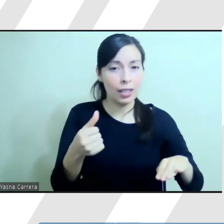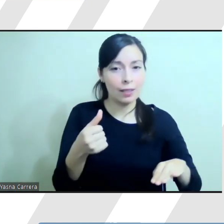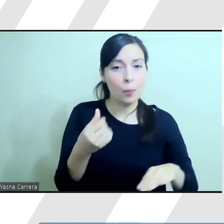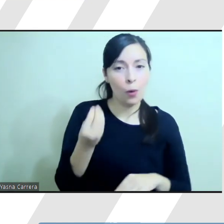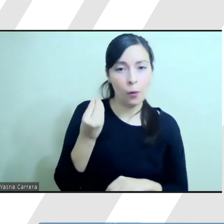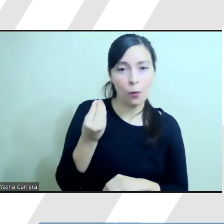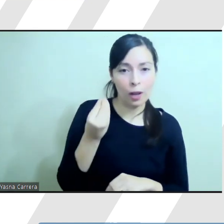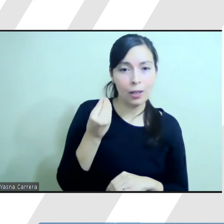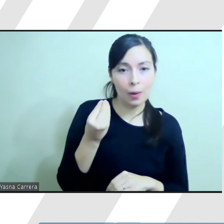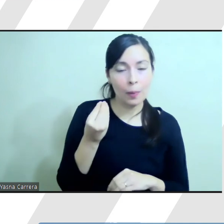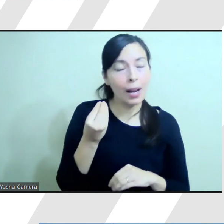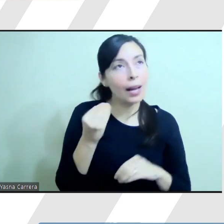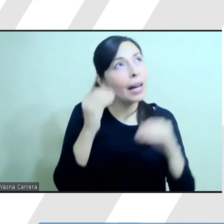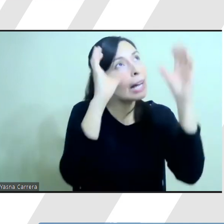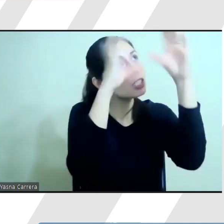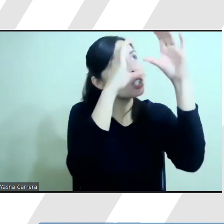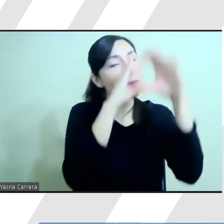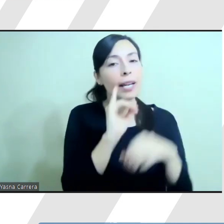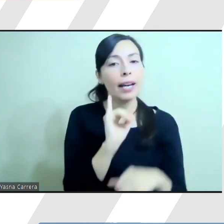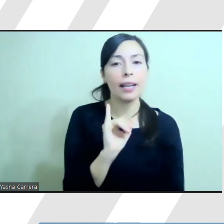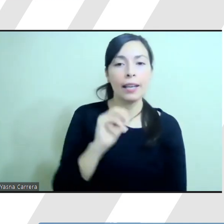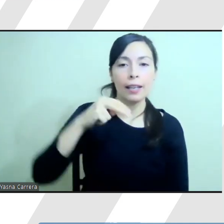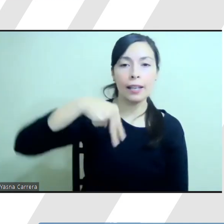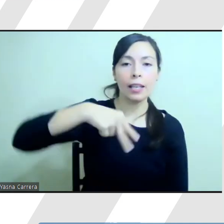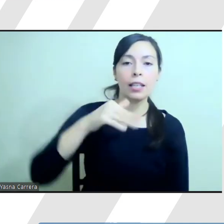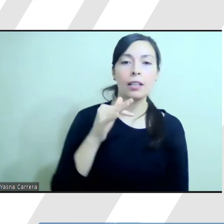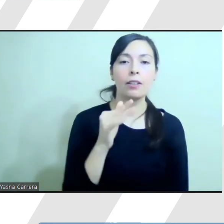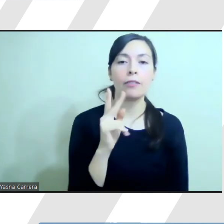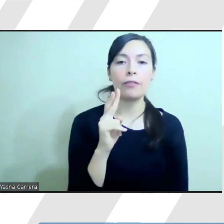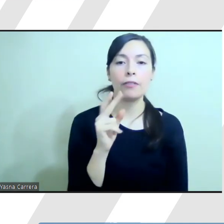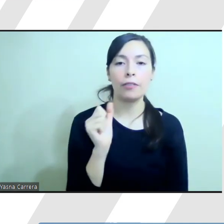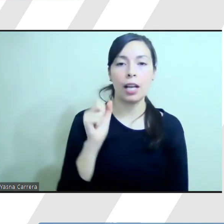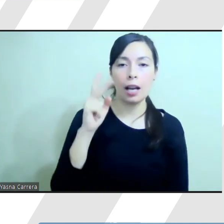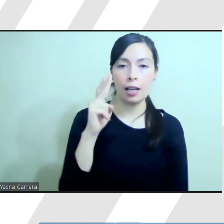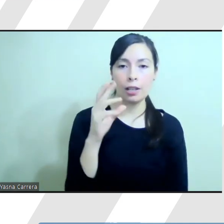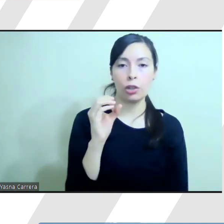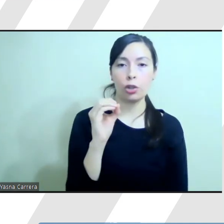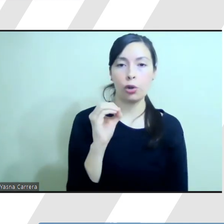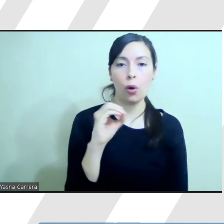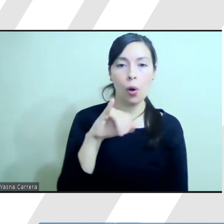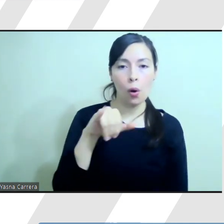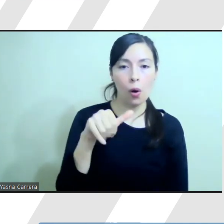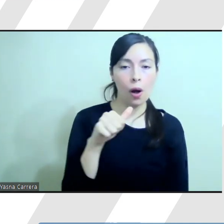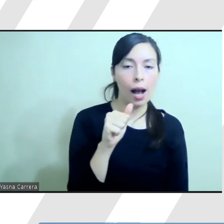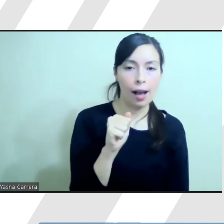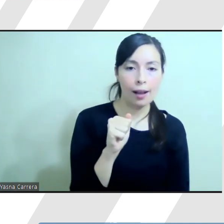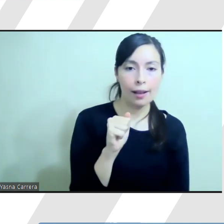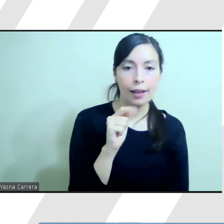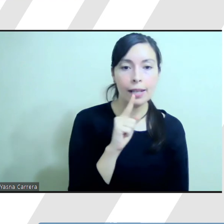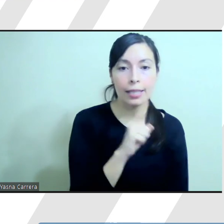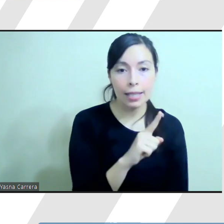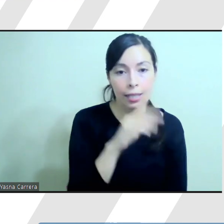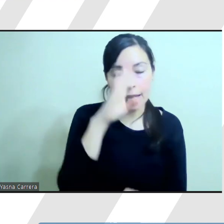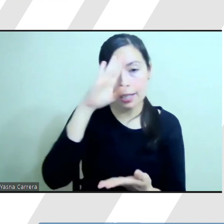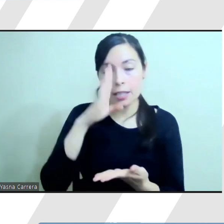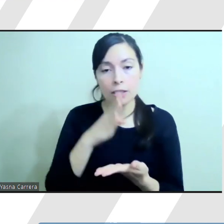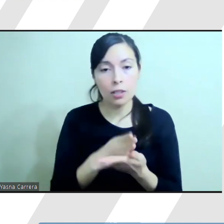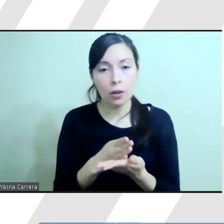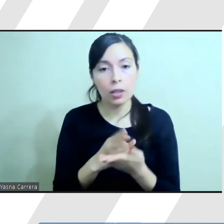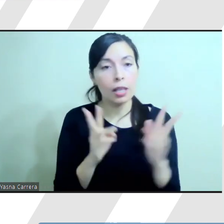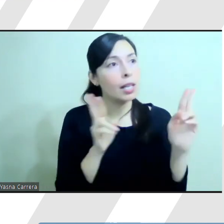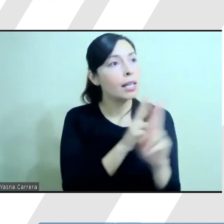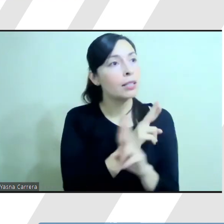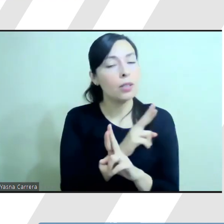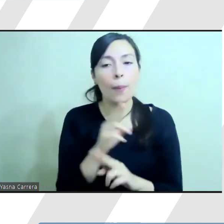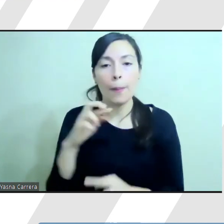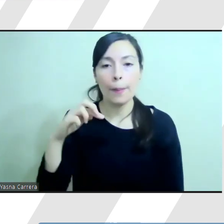astronomía infrarroja, por ejemplo. Entonces, estos son antecedentes que, si bien no llevaban a una decisión directa sobre Paranal o sobre